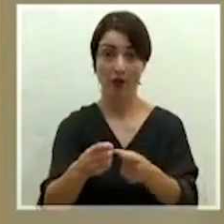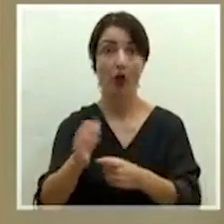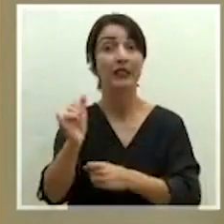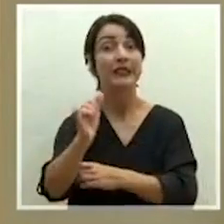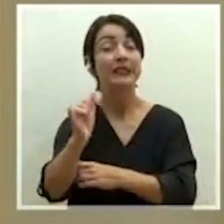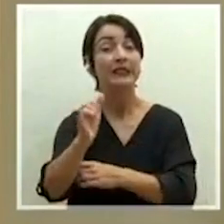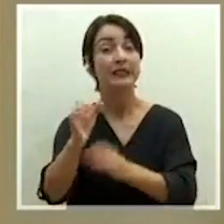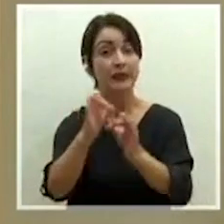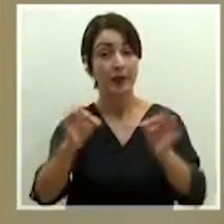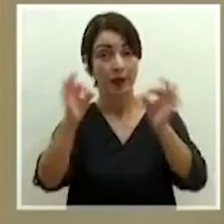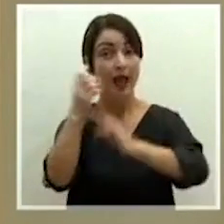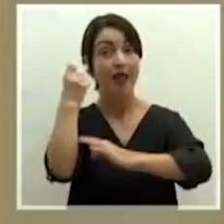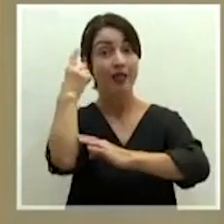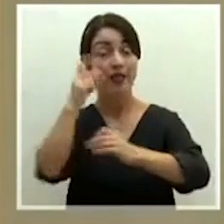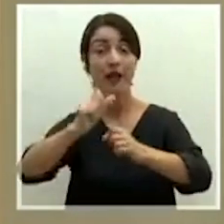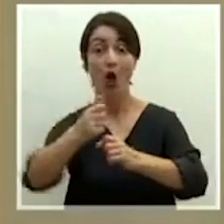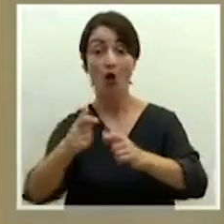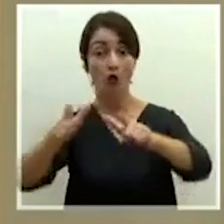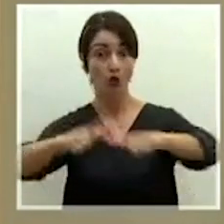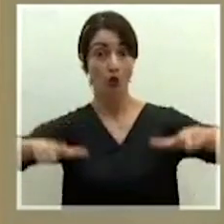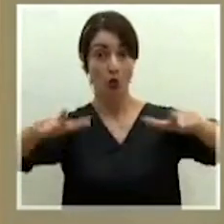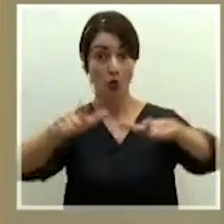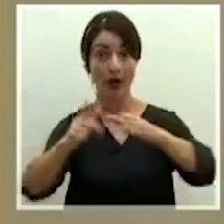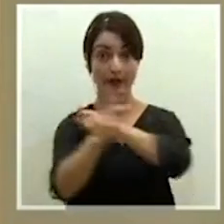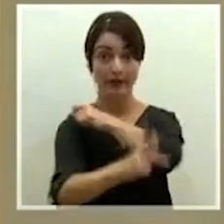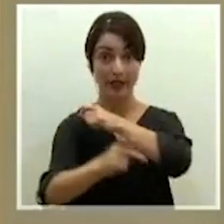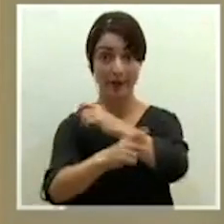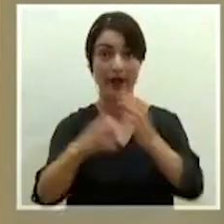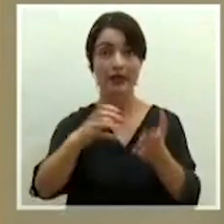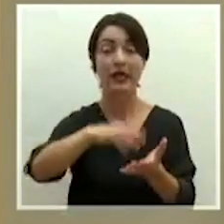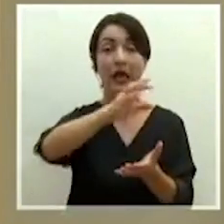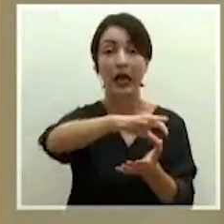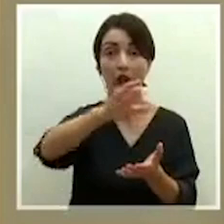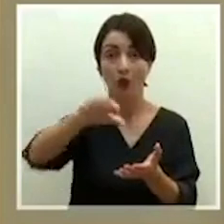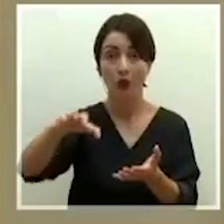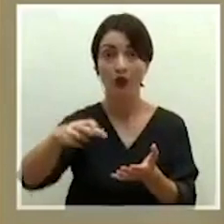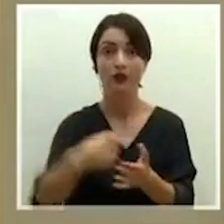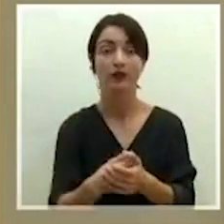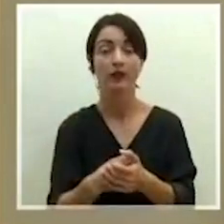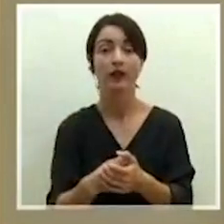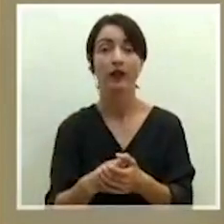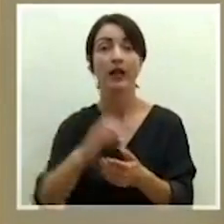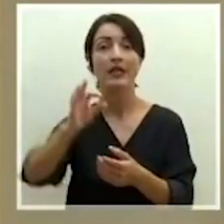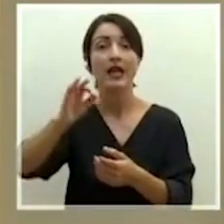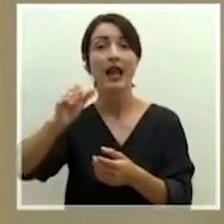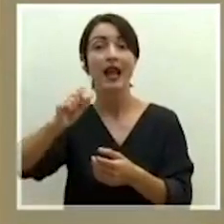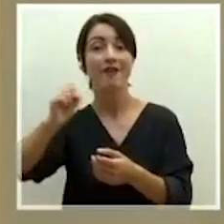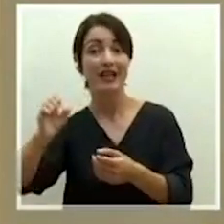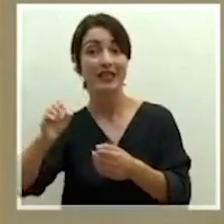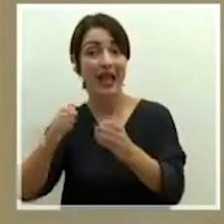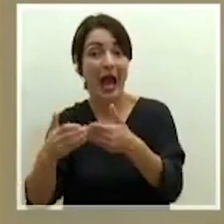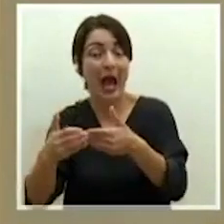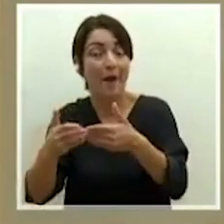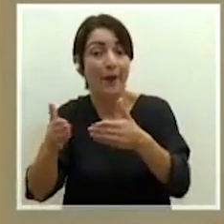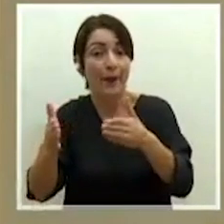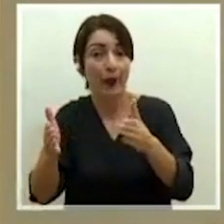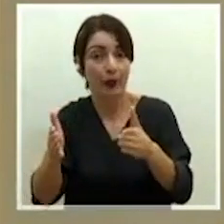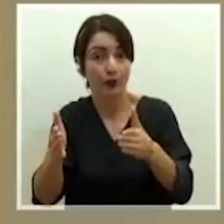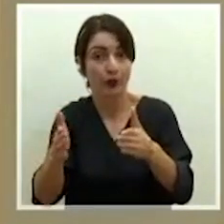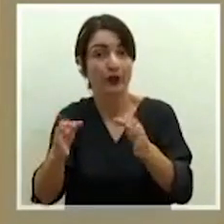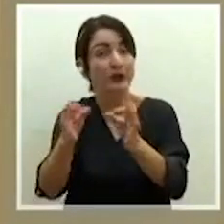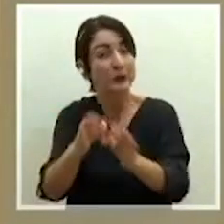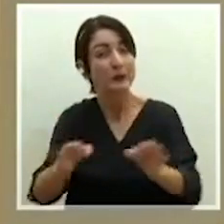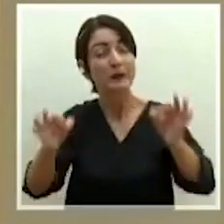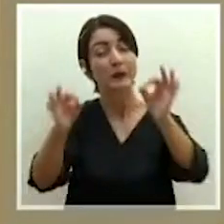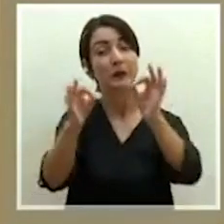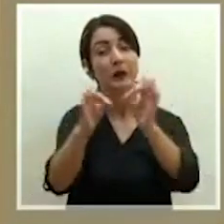que hay otros distritos del país, otros cantones del país que están en la fase de apertura y, por lo tanto, el llamado aquí